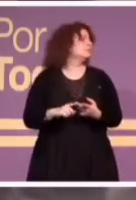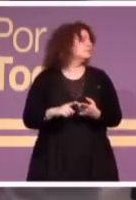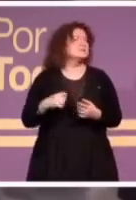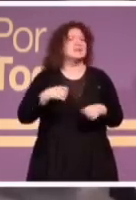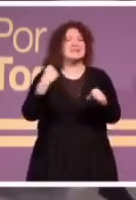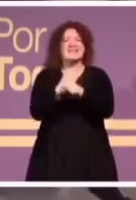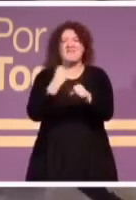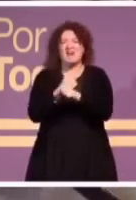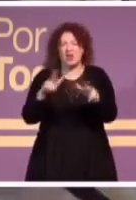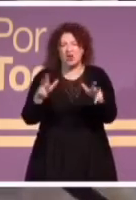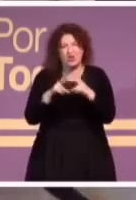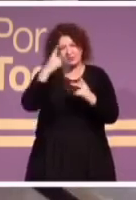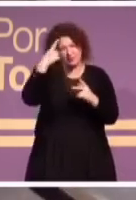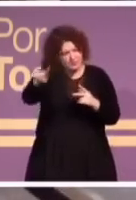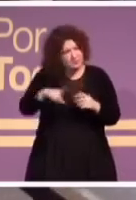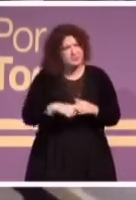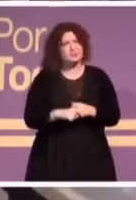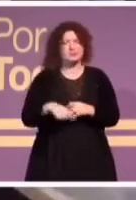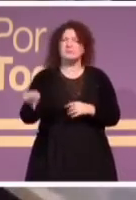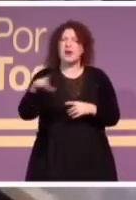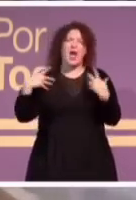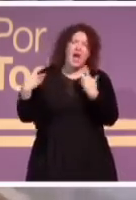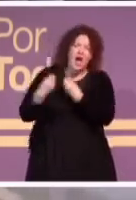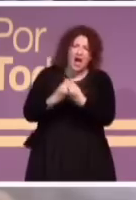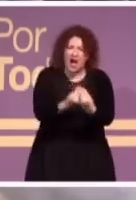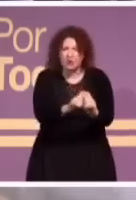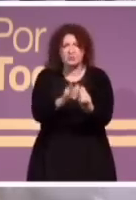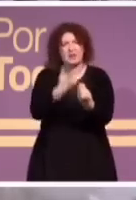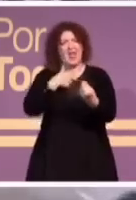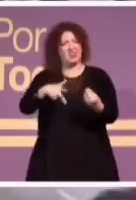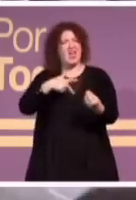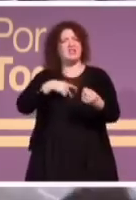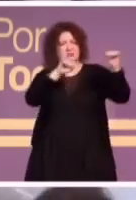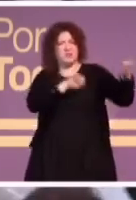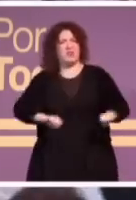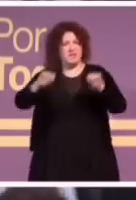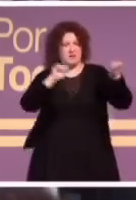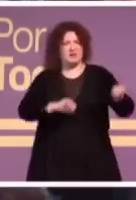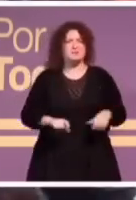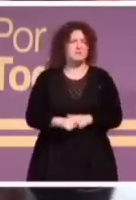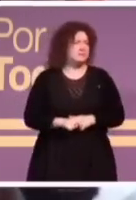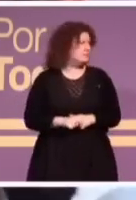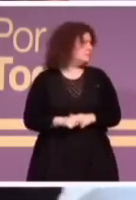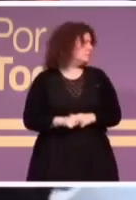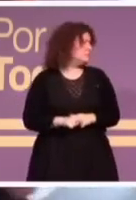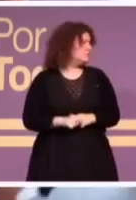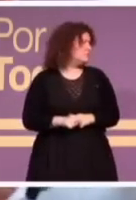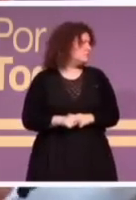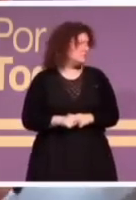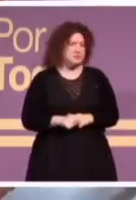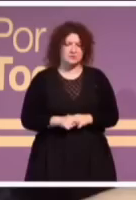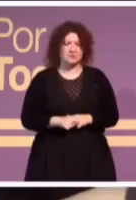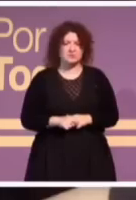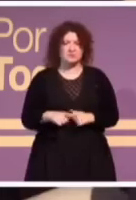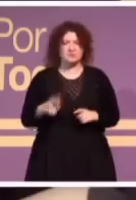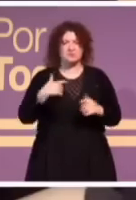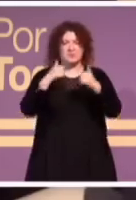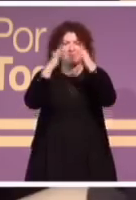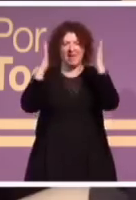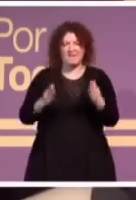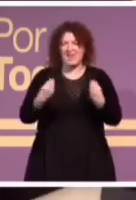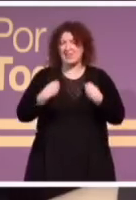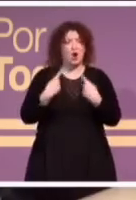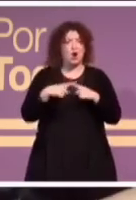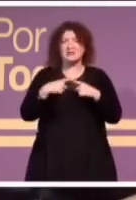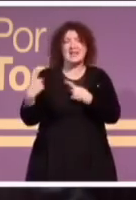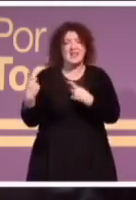trabajadoras sociales que las acompañan en el acceso a sus derechos, una vivienda, el ingreso mínimo vital, lo que necesiten para salir